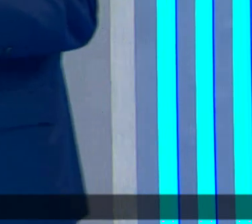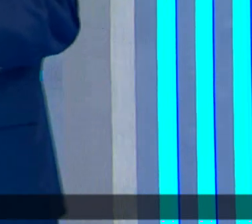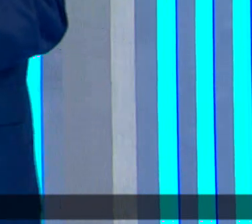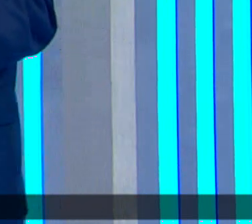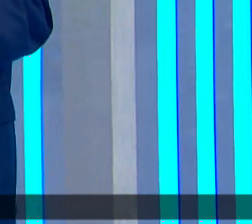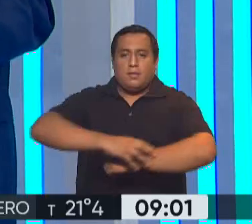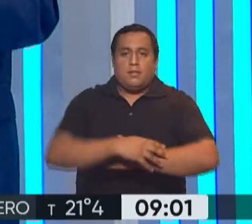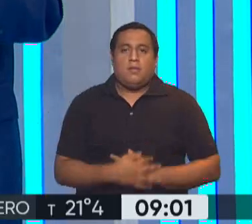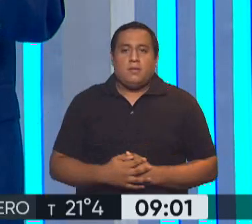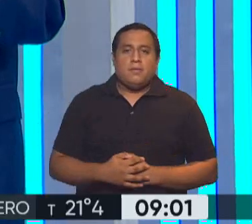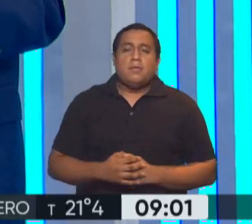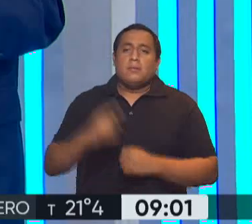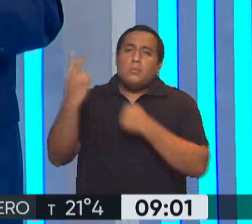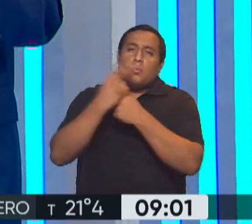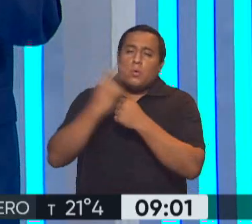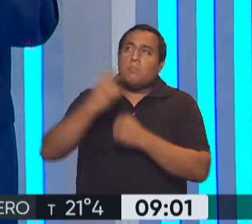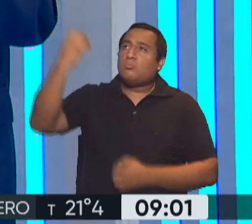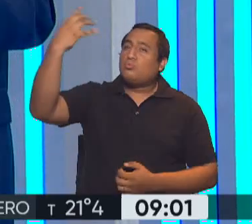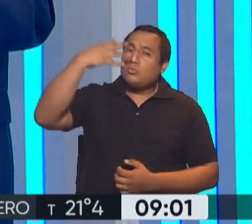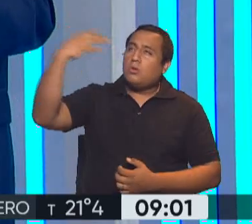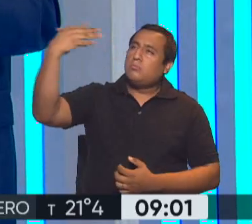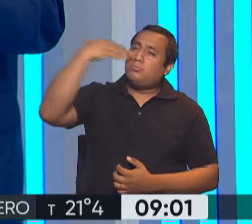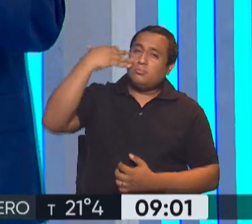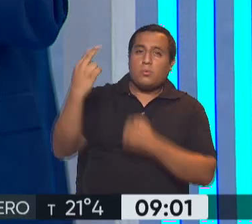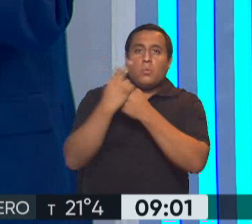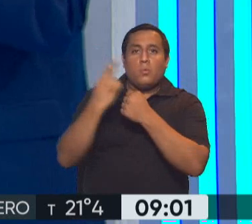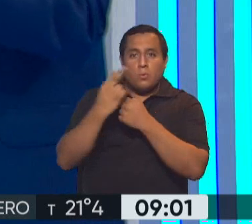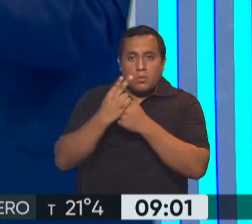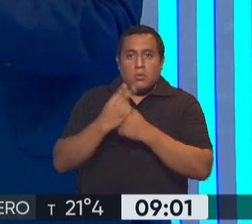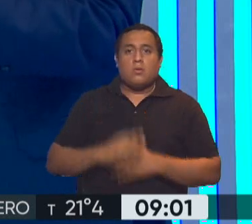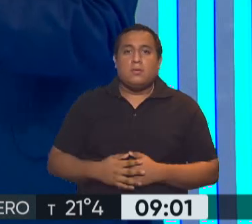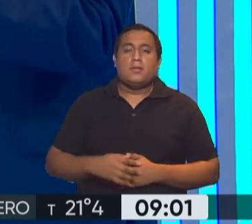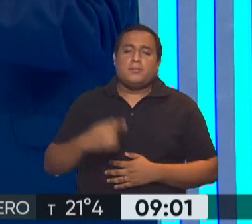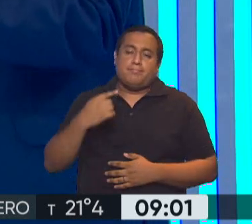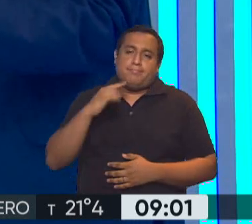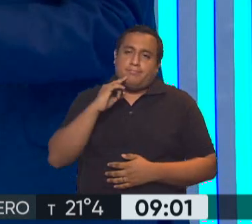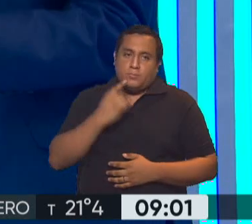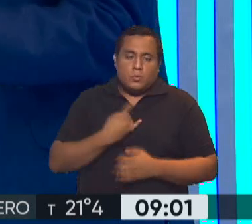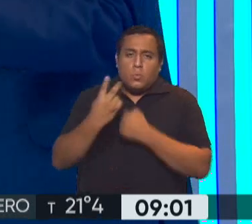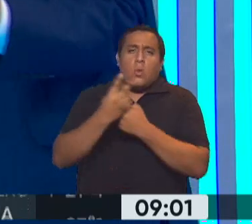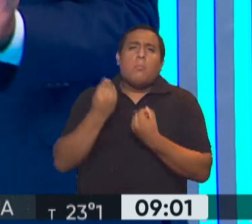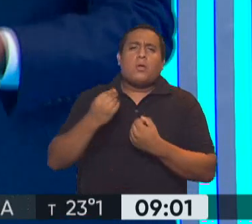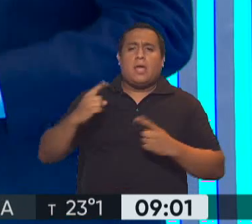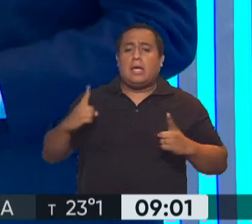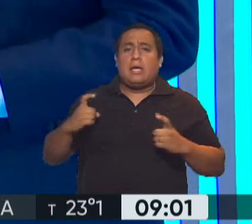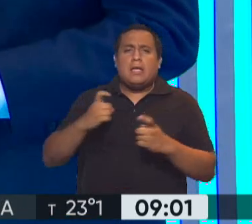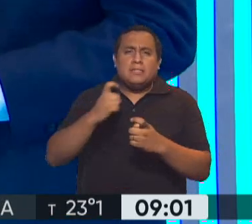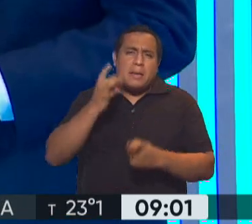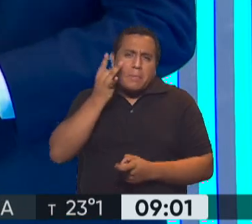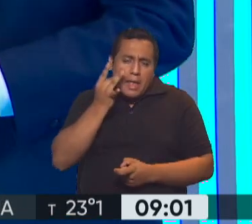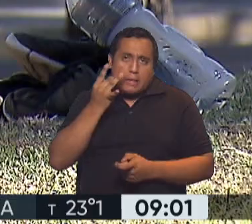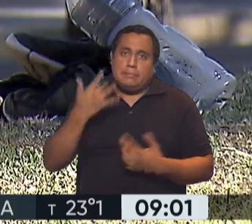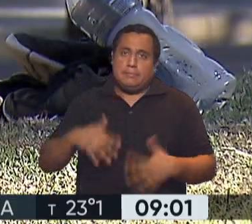cuidarse del sol, hay que cuidarse de los rayos, hay que tener precaución y hay que quererse mucho uno, porque el cáncer de piel lamentablemente no perdona.